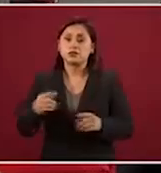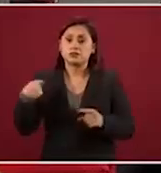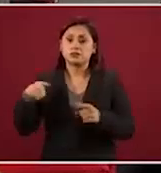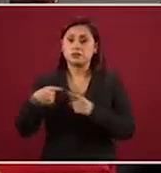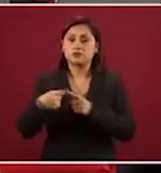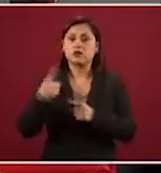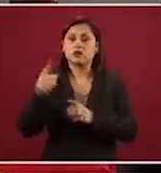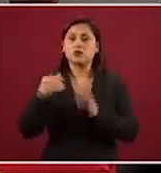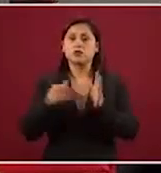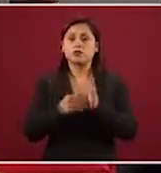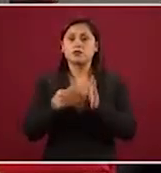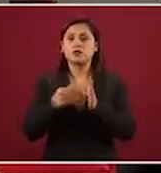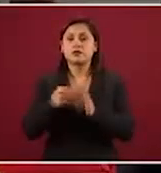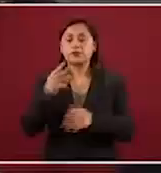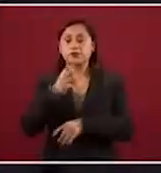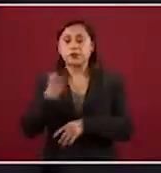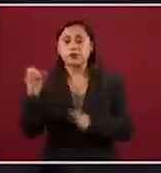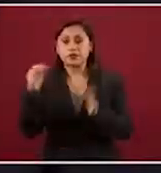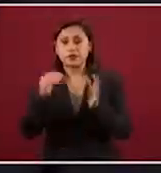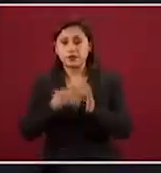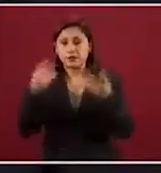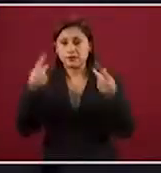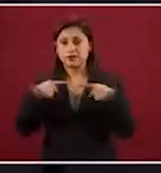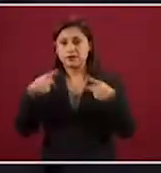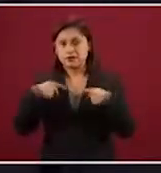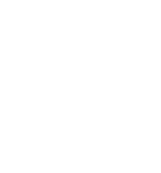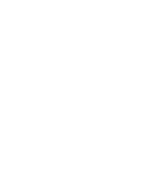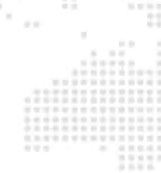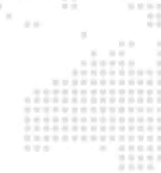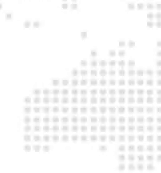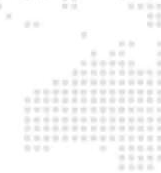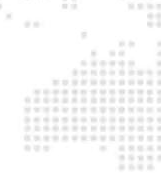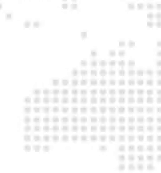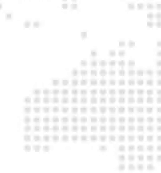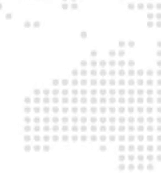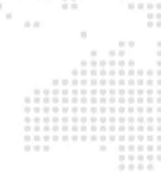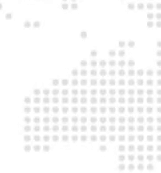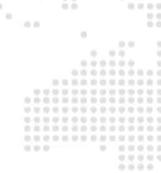300 mil personas en beneficiar las con sus créditos